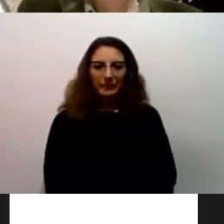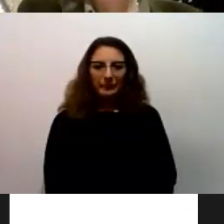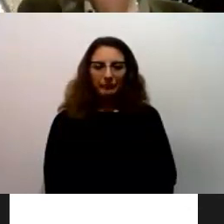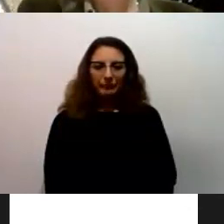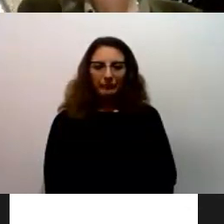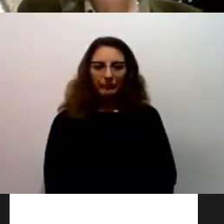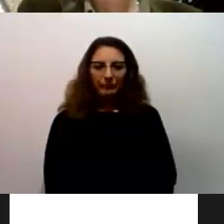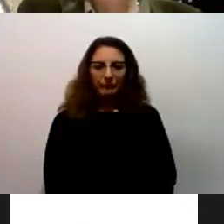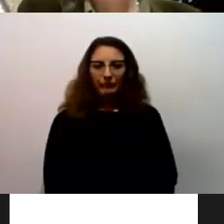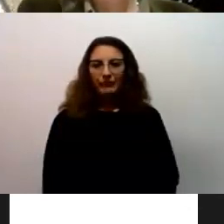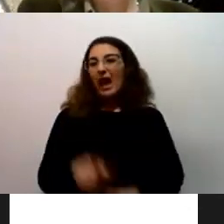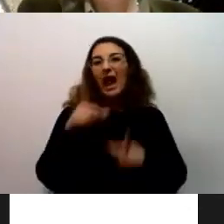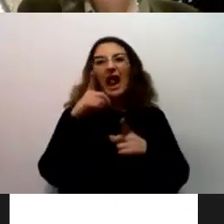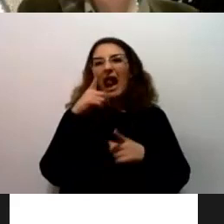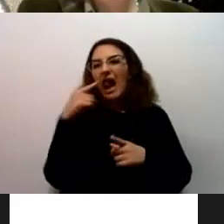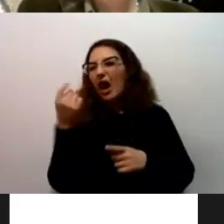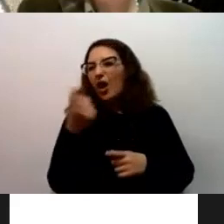está? ¿Alguna sí. pregunta?